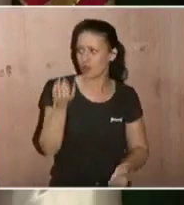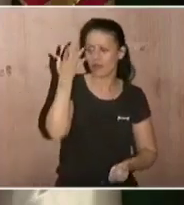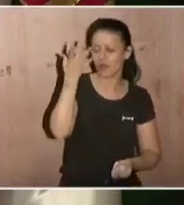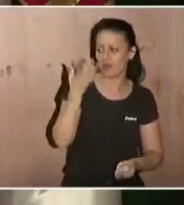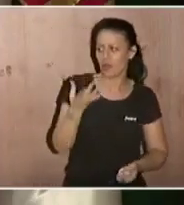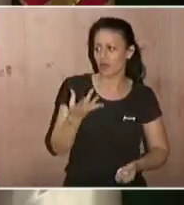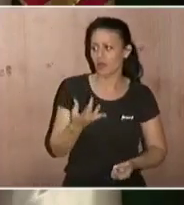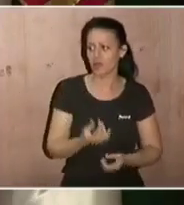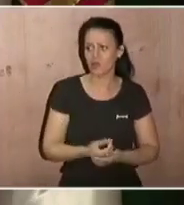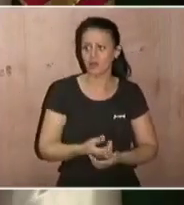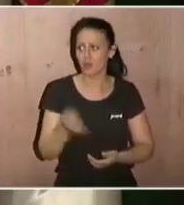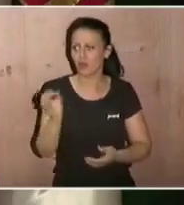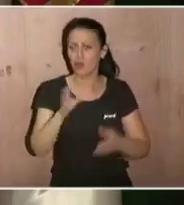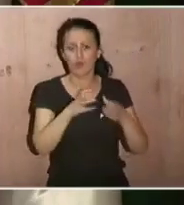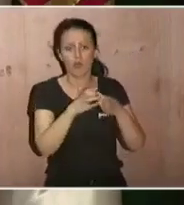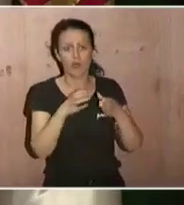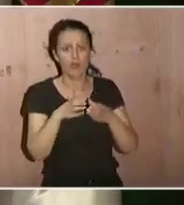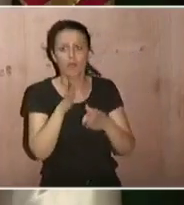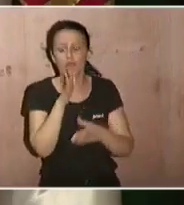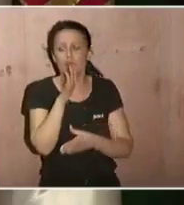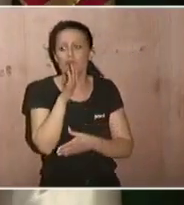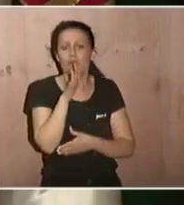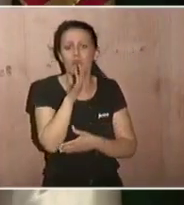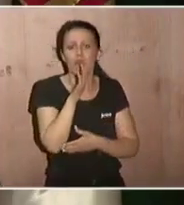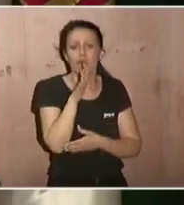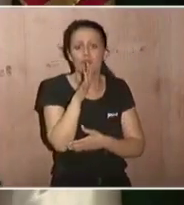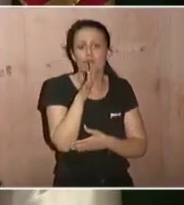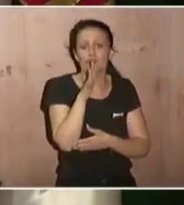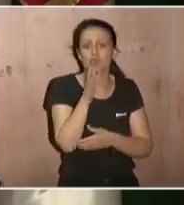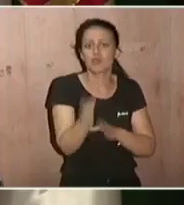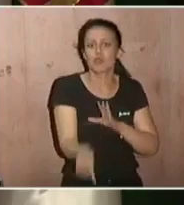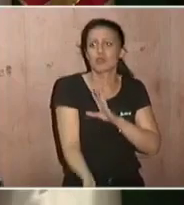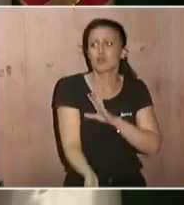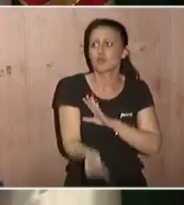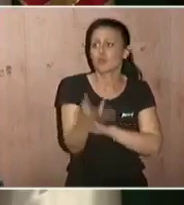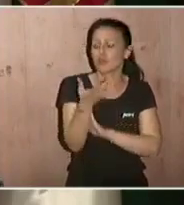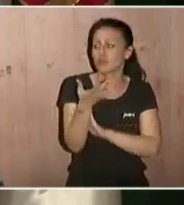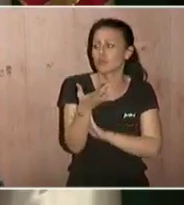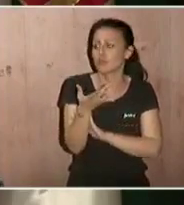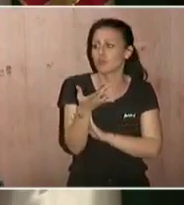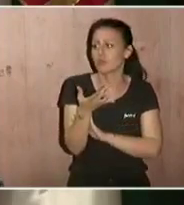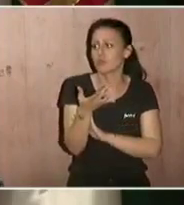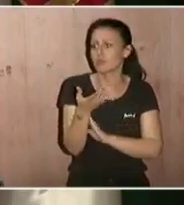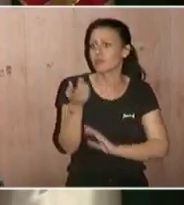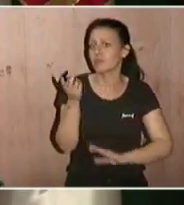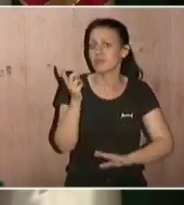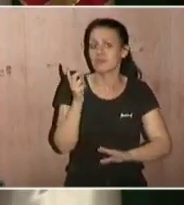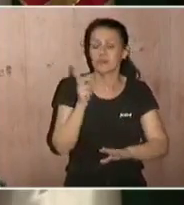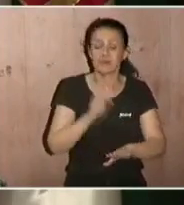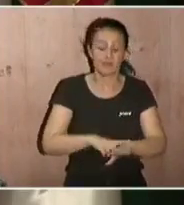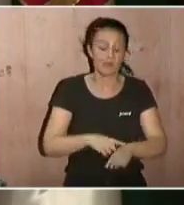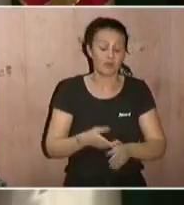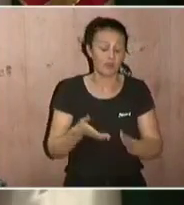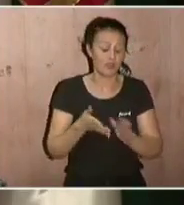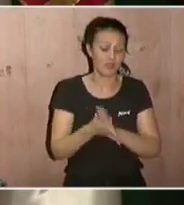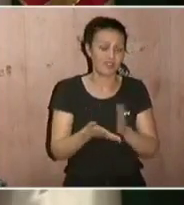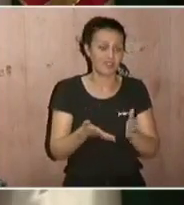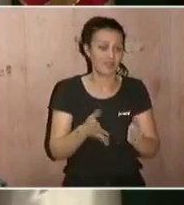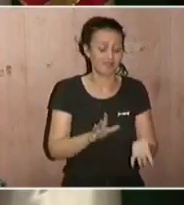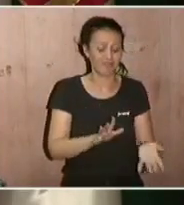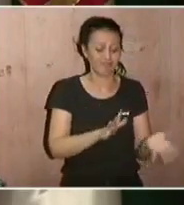simples comodidades, motivos nimios en origen que el tiempo termina transformando en